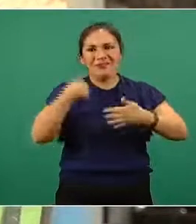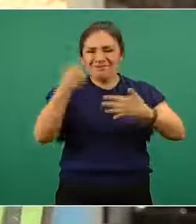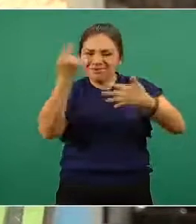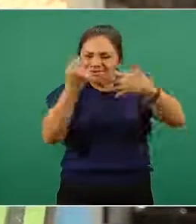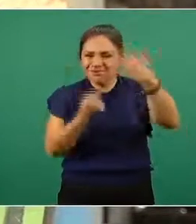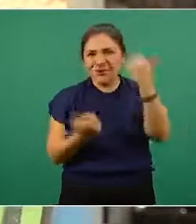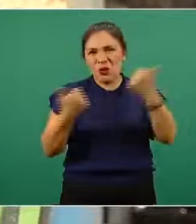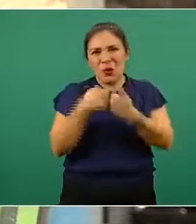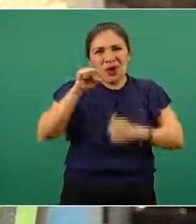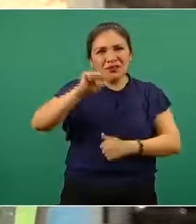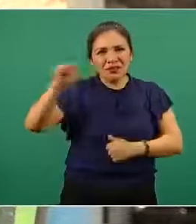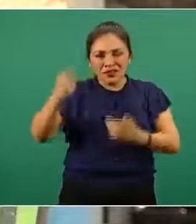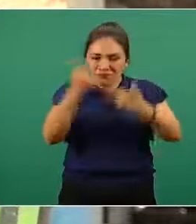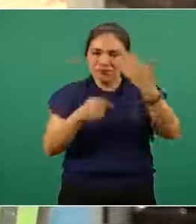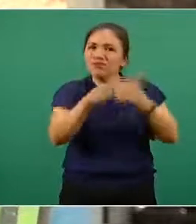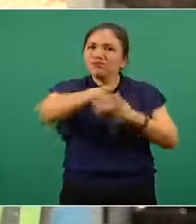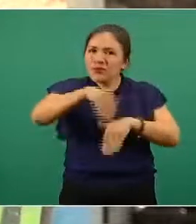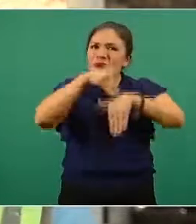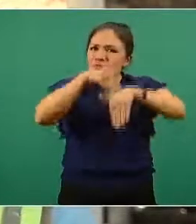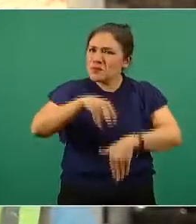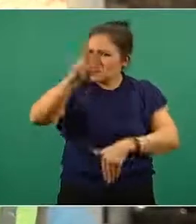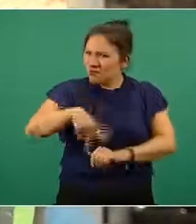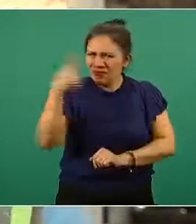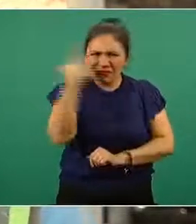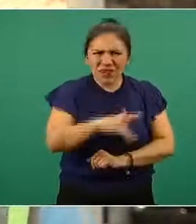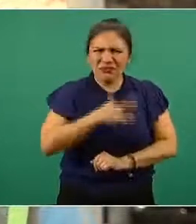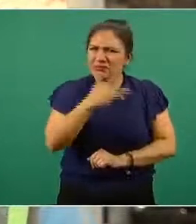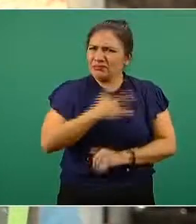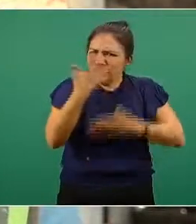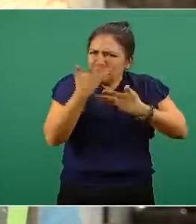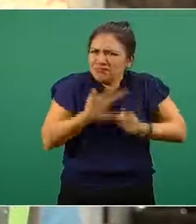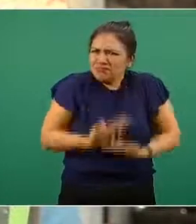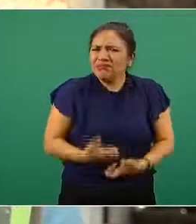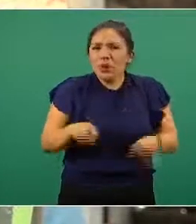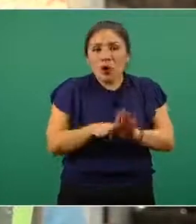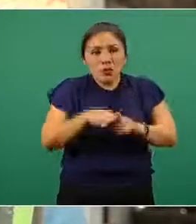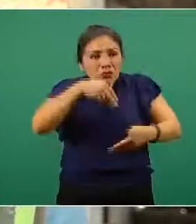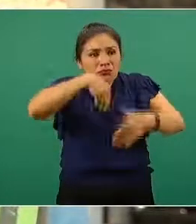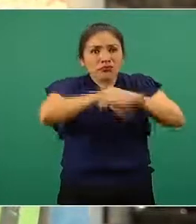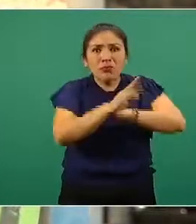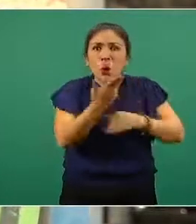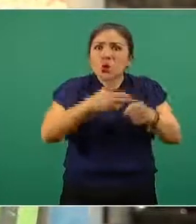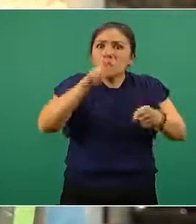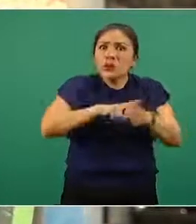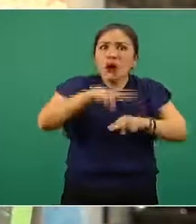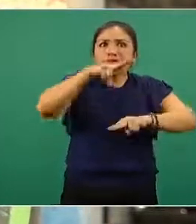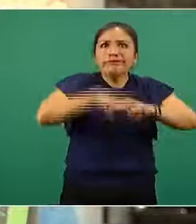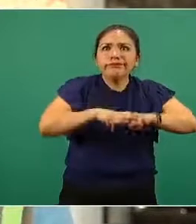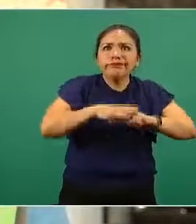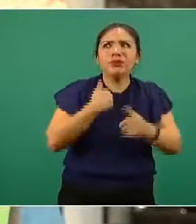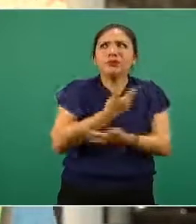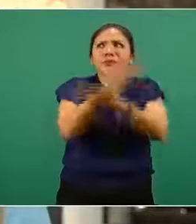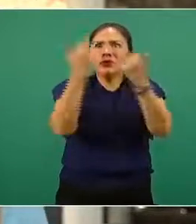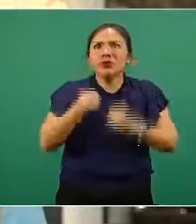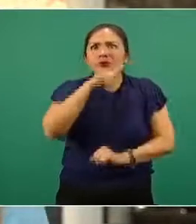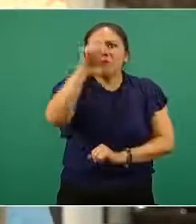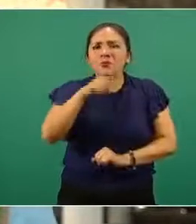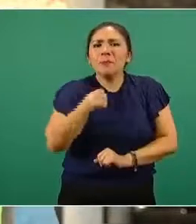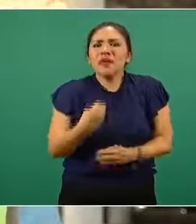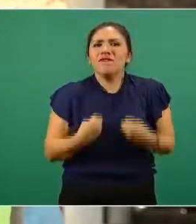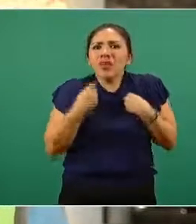recomendación de la Secretaría de Salud. La verdad es muy feo y muy triste estar en una cama de hospital sin saber qué va a pasar con tu